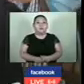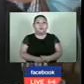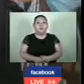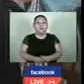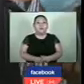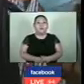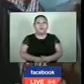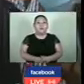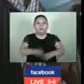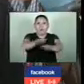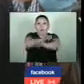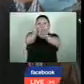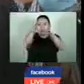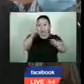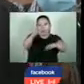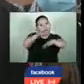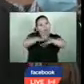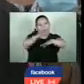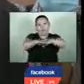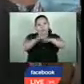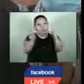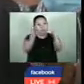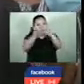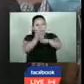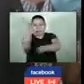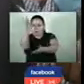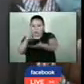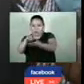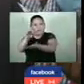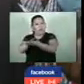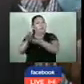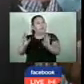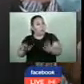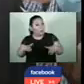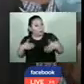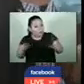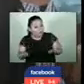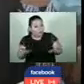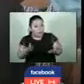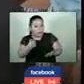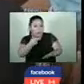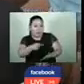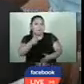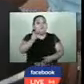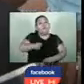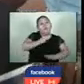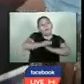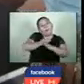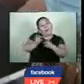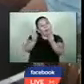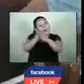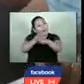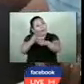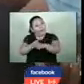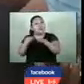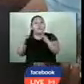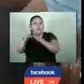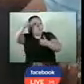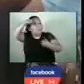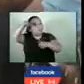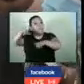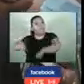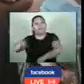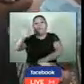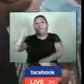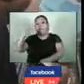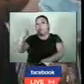Esta mañana se ha reprogramado la audiencia de vista pública debido a petición hecha tanto por la defensa y ratificada por fiscalía de